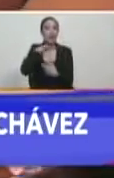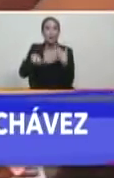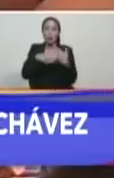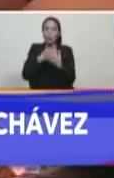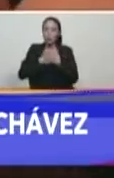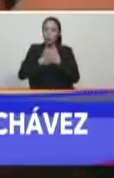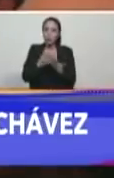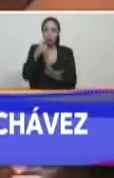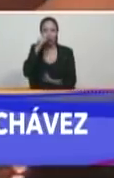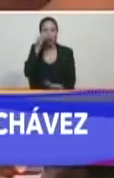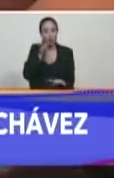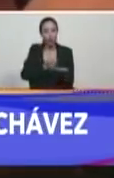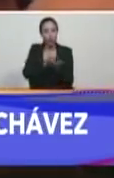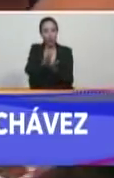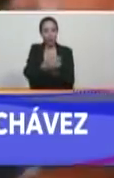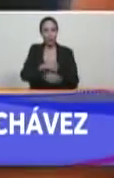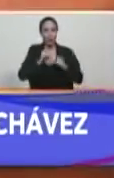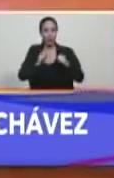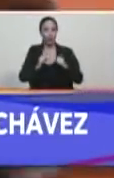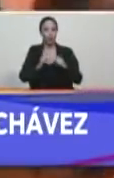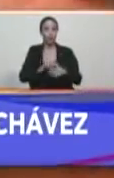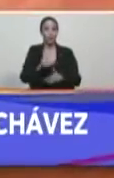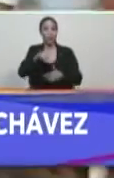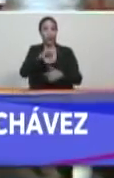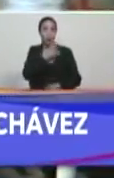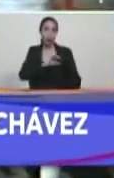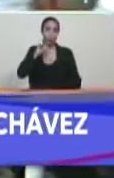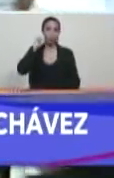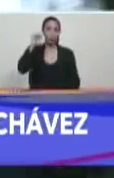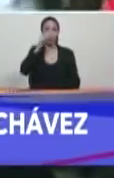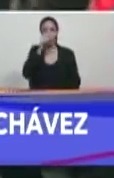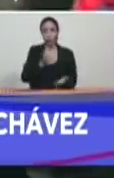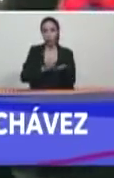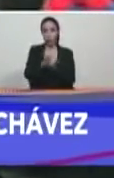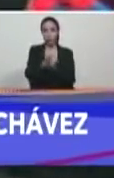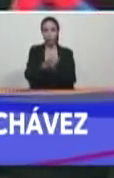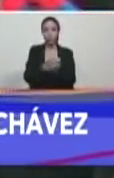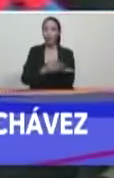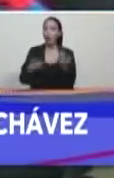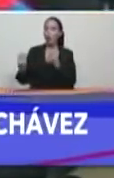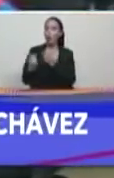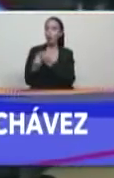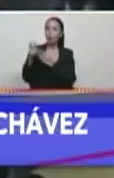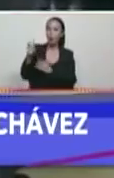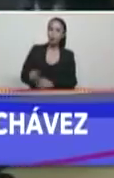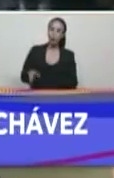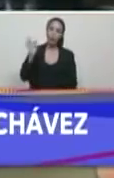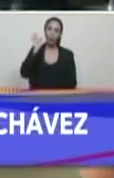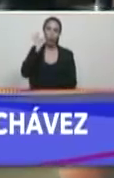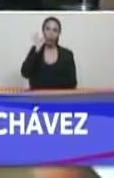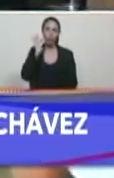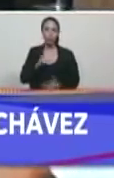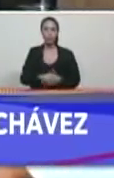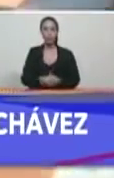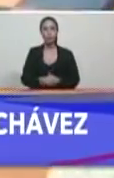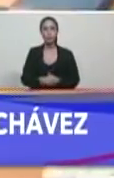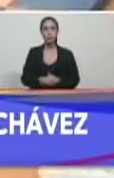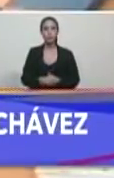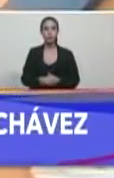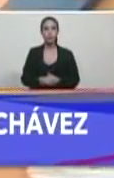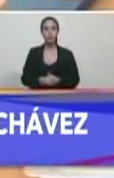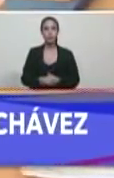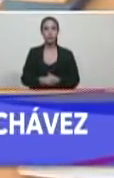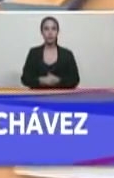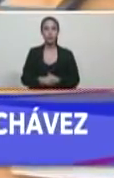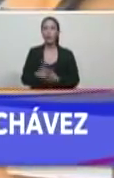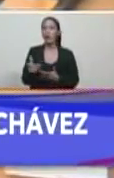nos mantenemos firmes con nuestro sistema socialista. A mi lado se encuentra Evelyn Barrios, quien es